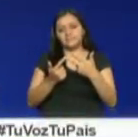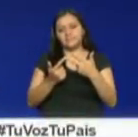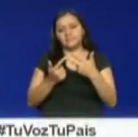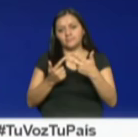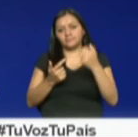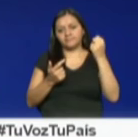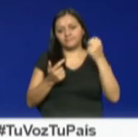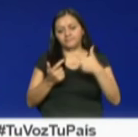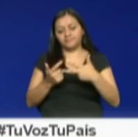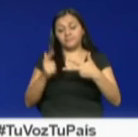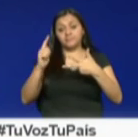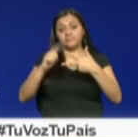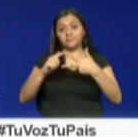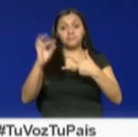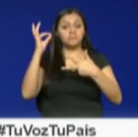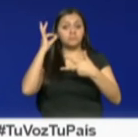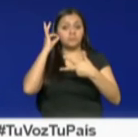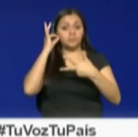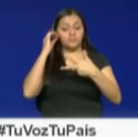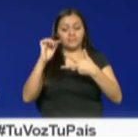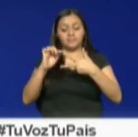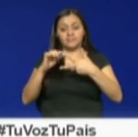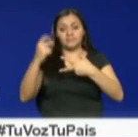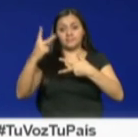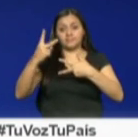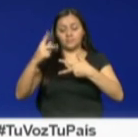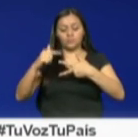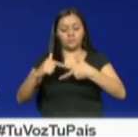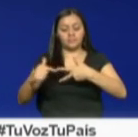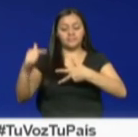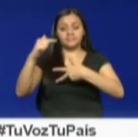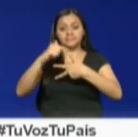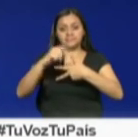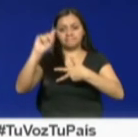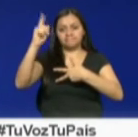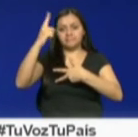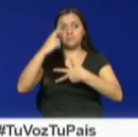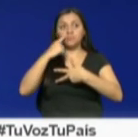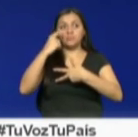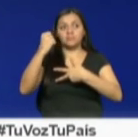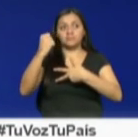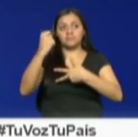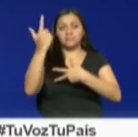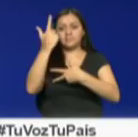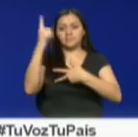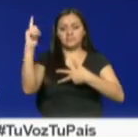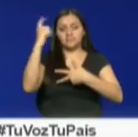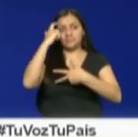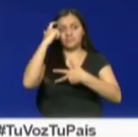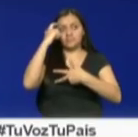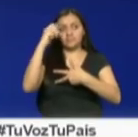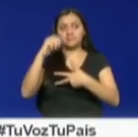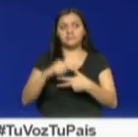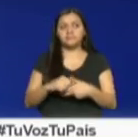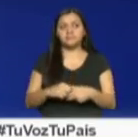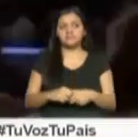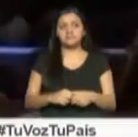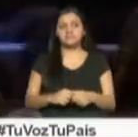posición, por detrás de la líder ultraderechista Marine Le Pen y el candidato socioliberal Emmanuel Macron.